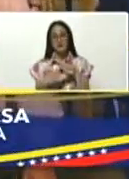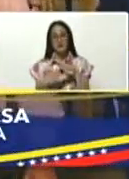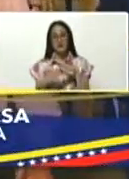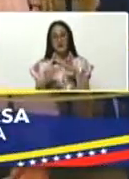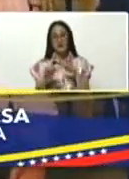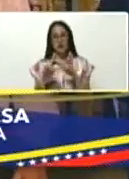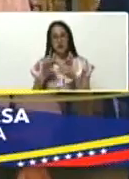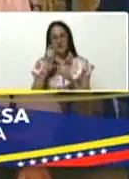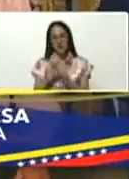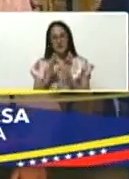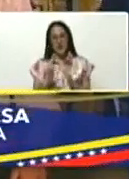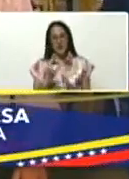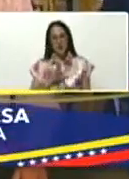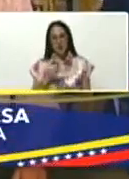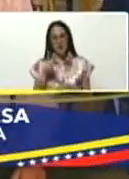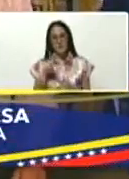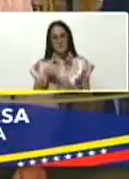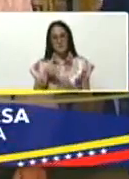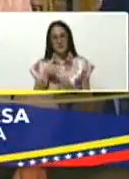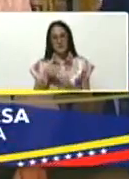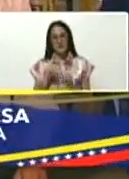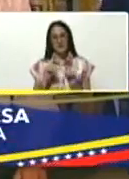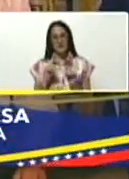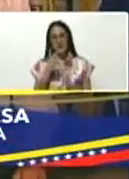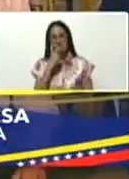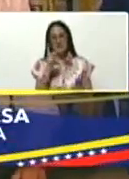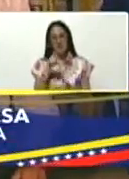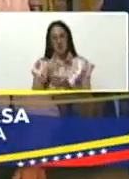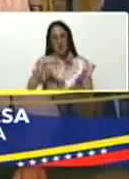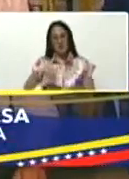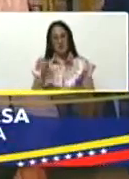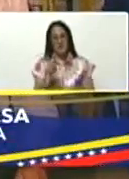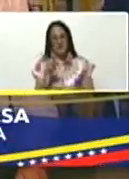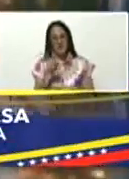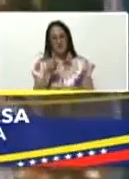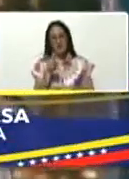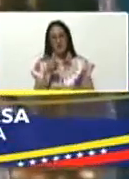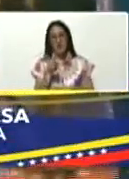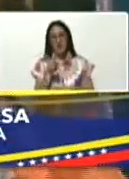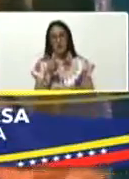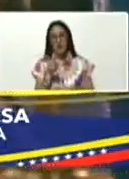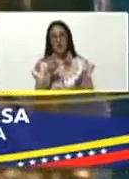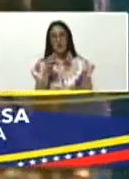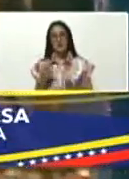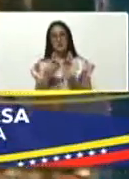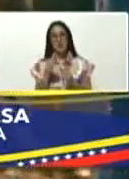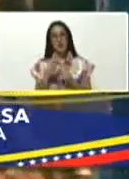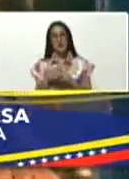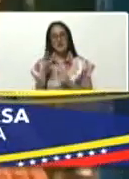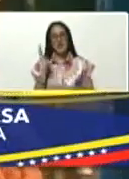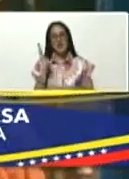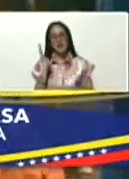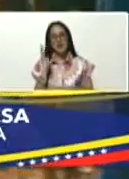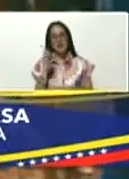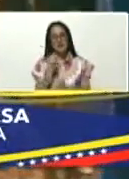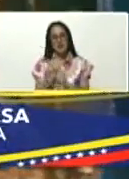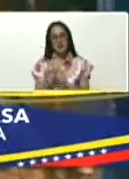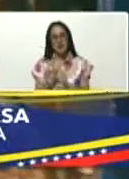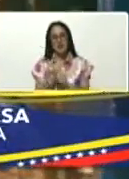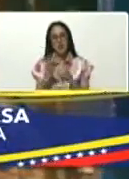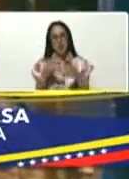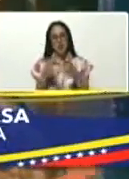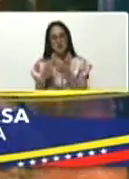clase trabajadora de Monómero, nos visitaron acá en Venezuela e hicimos un taller de trabajo para la